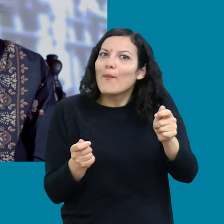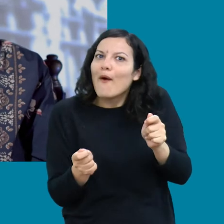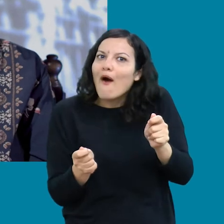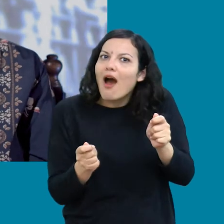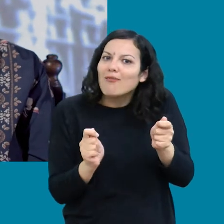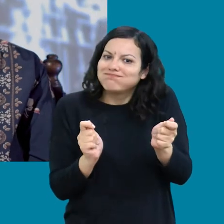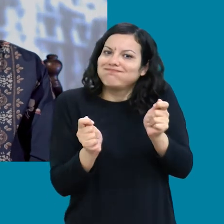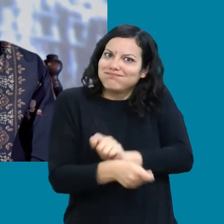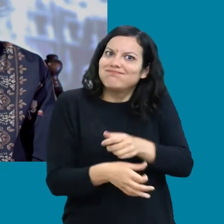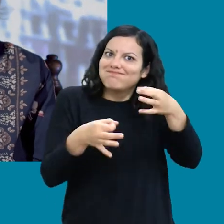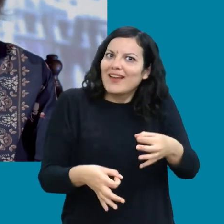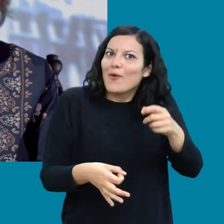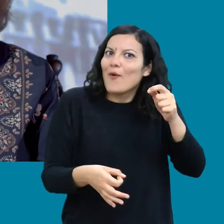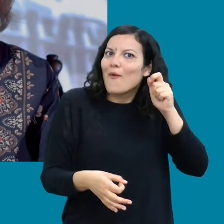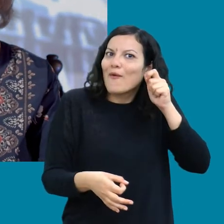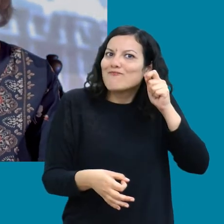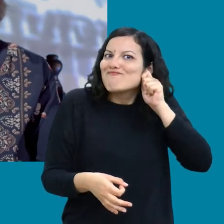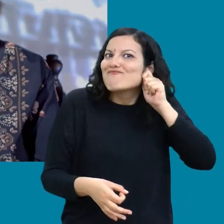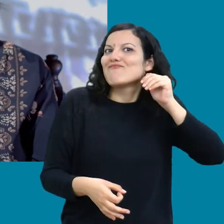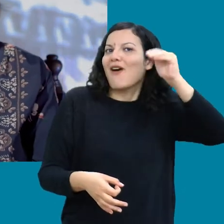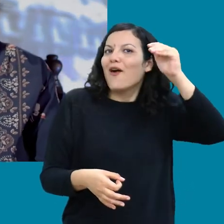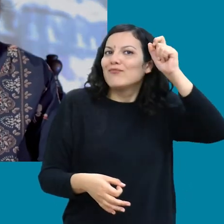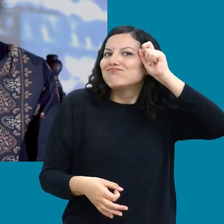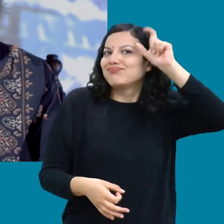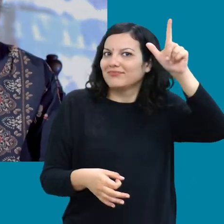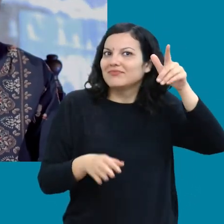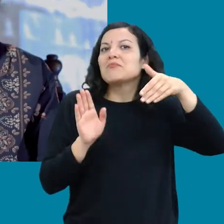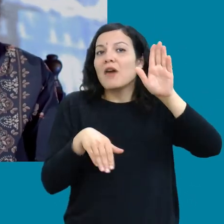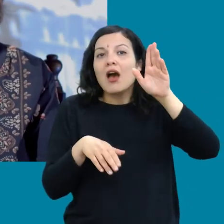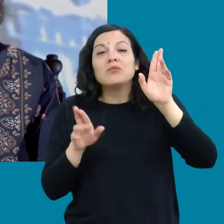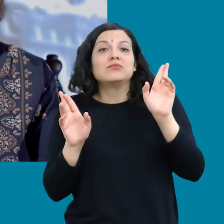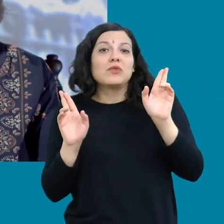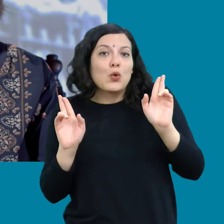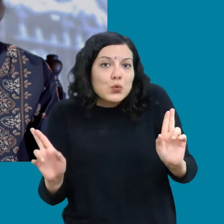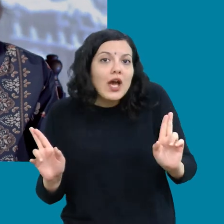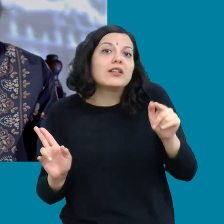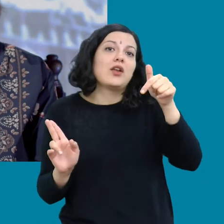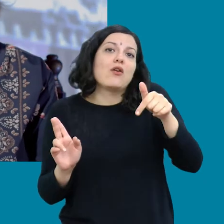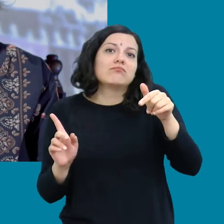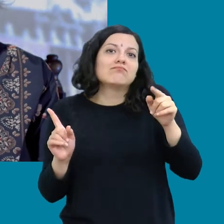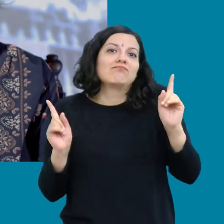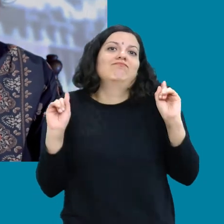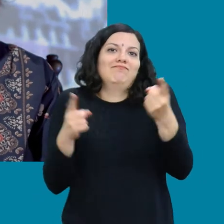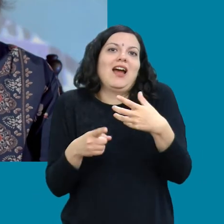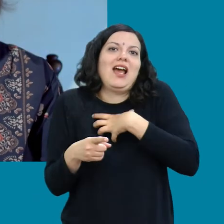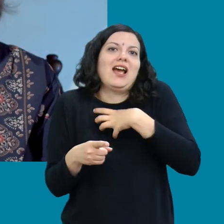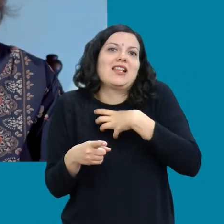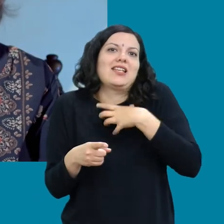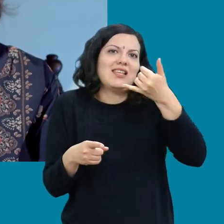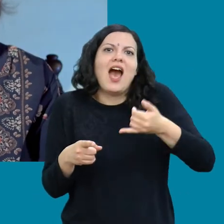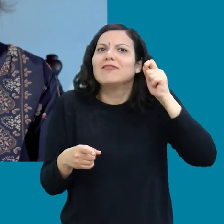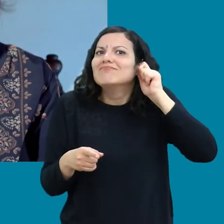la madurez de la etapa etaria, más allá de que hoy tenemos intergeneraciones, por suerte, planteadas